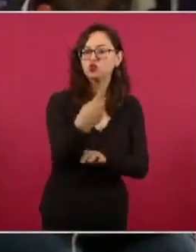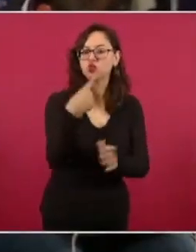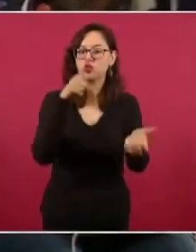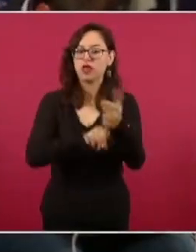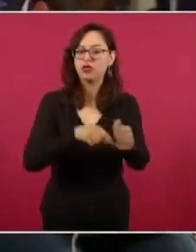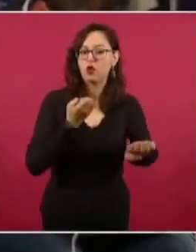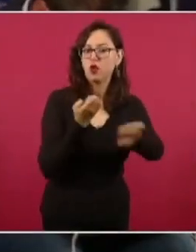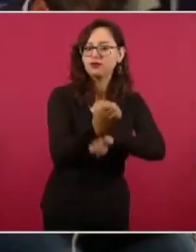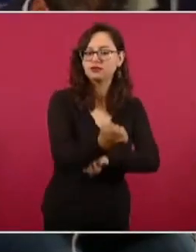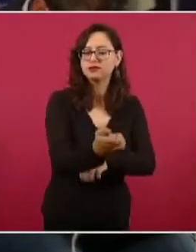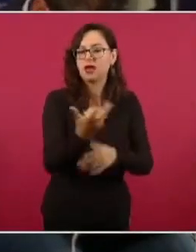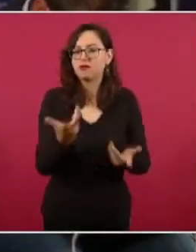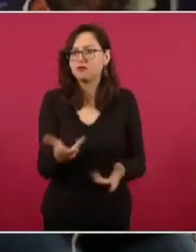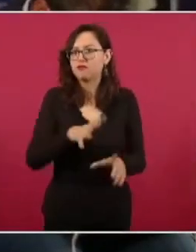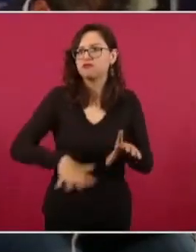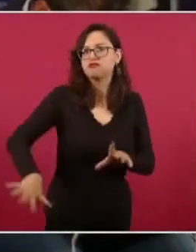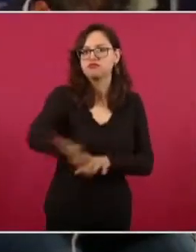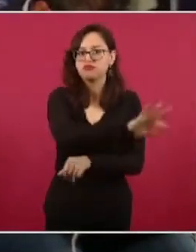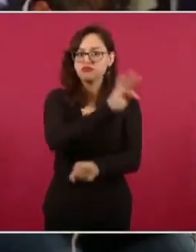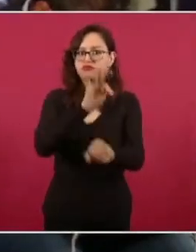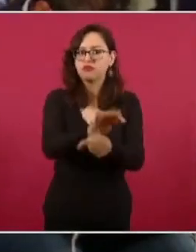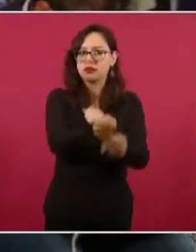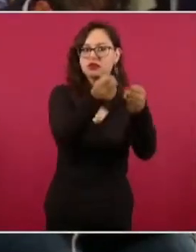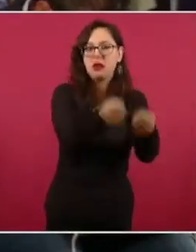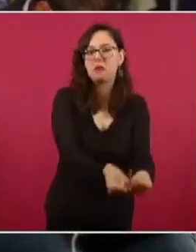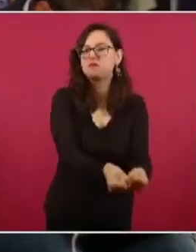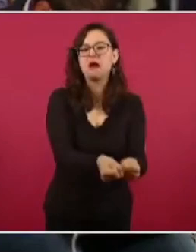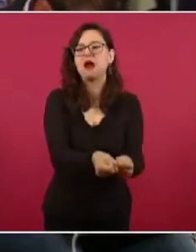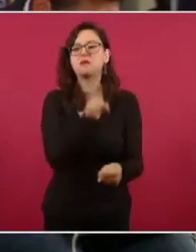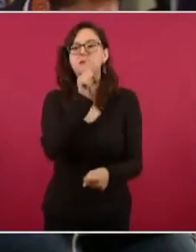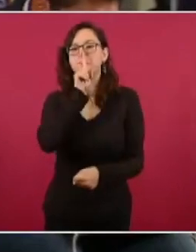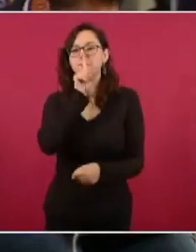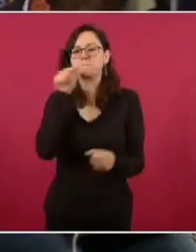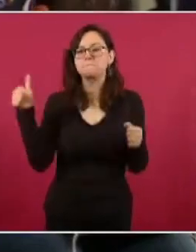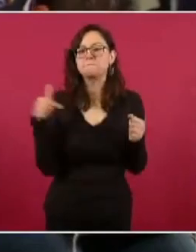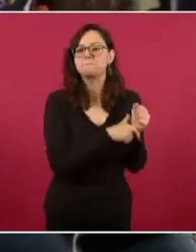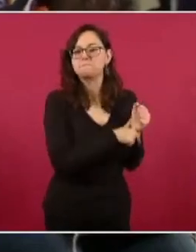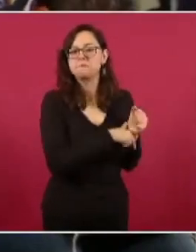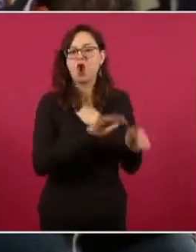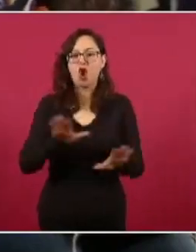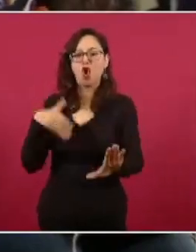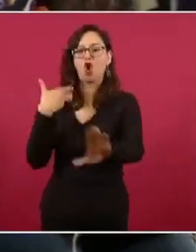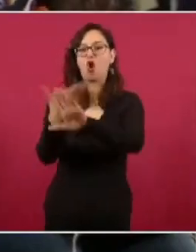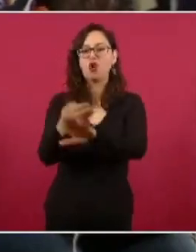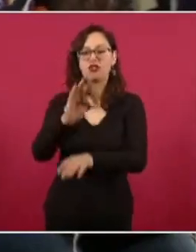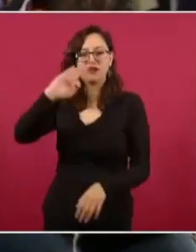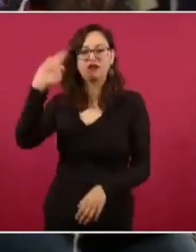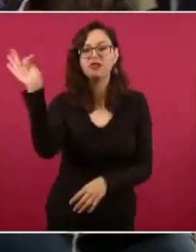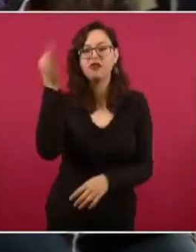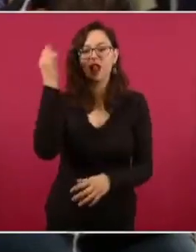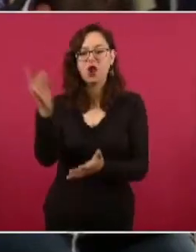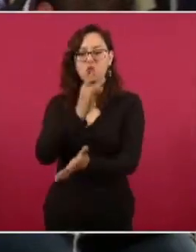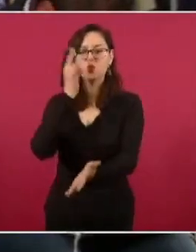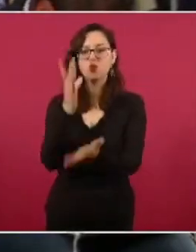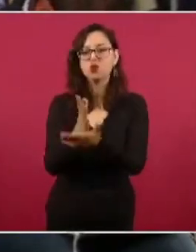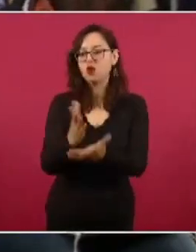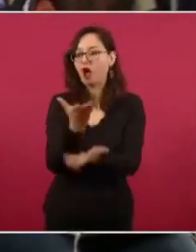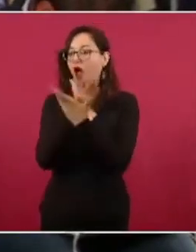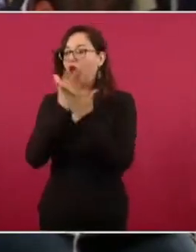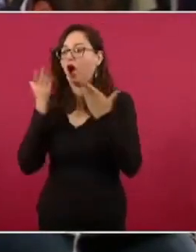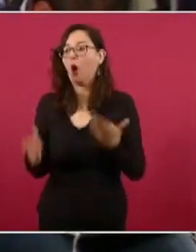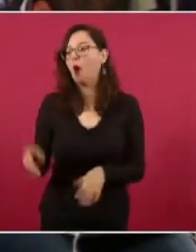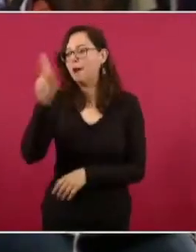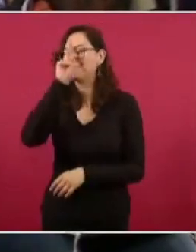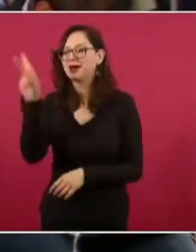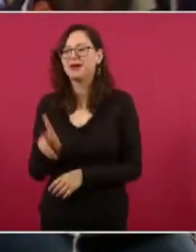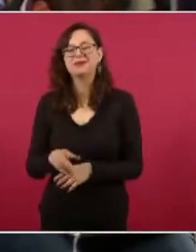los mexicanos y de las mexicanas. Y esta narrativa de que estamos peor que antes, cuando en realidad en aquel momento